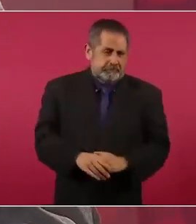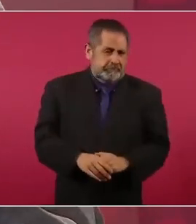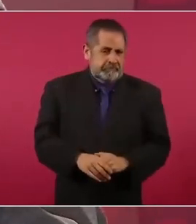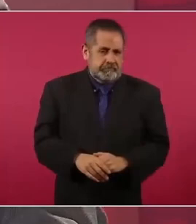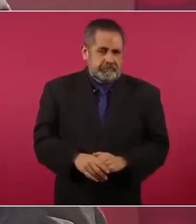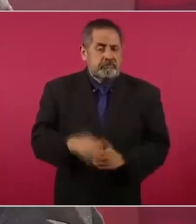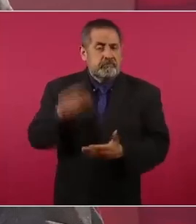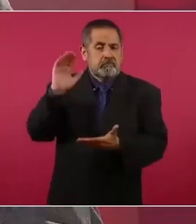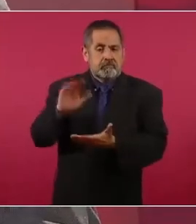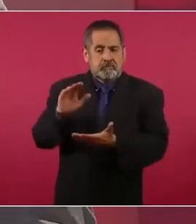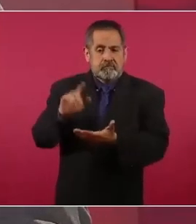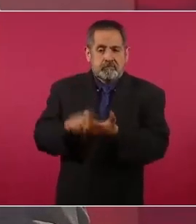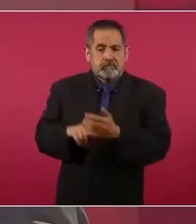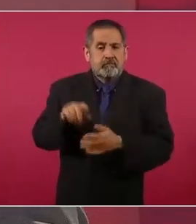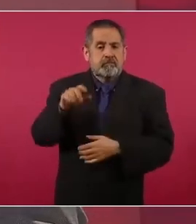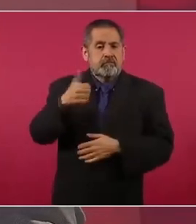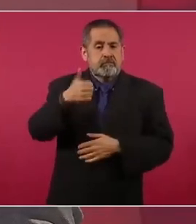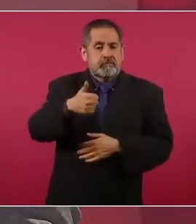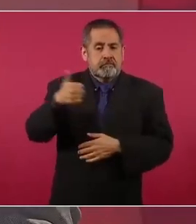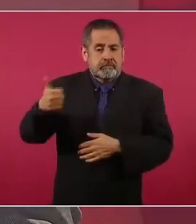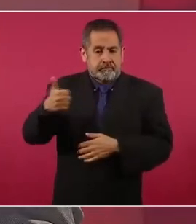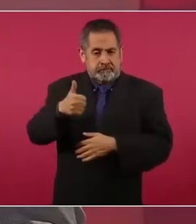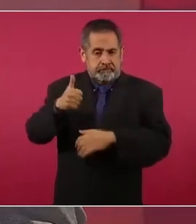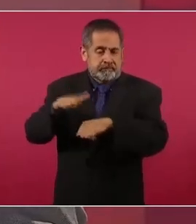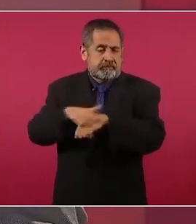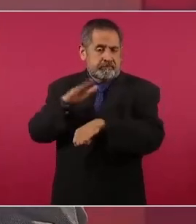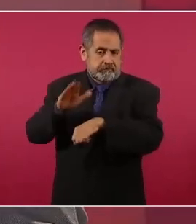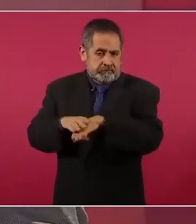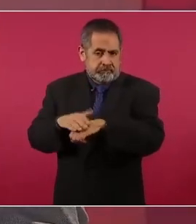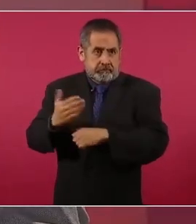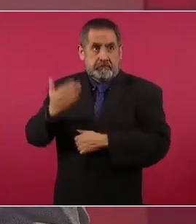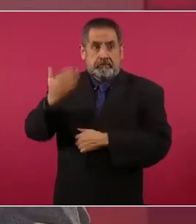y bajé a 66.